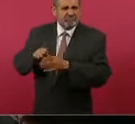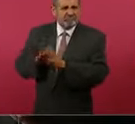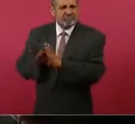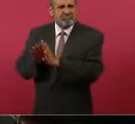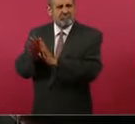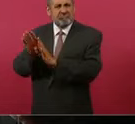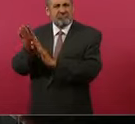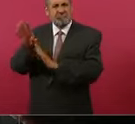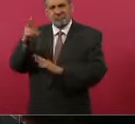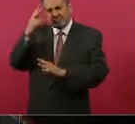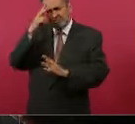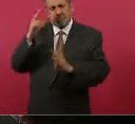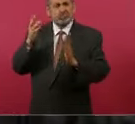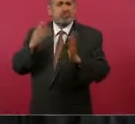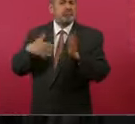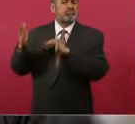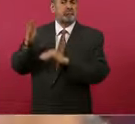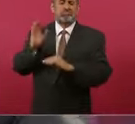México